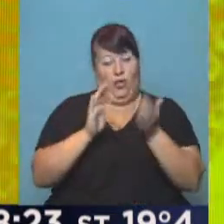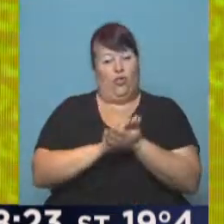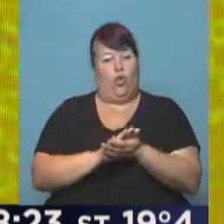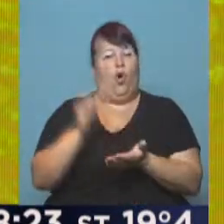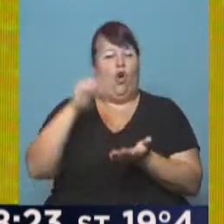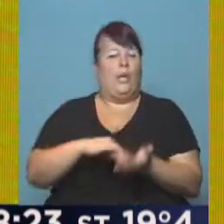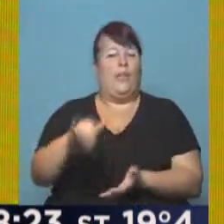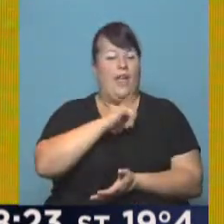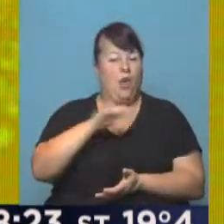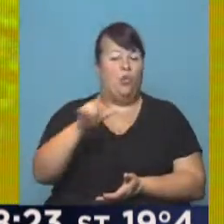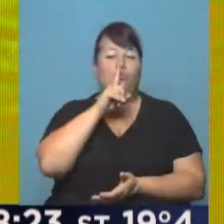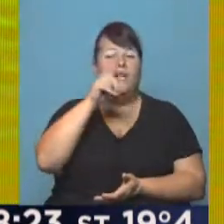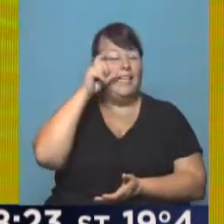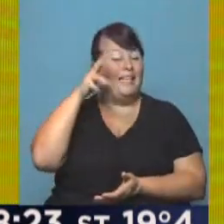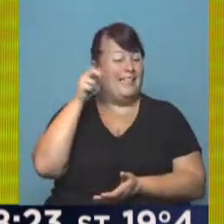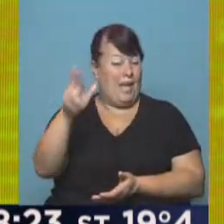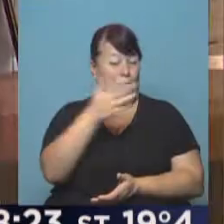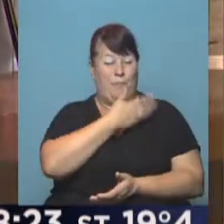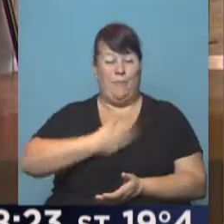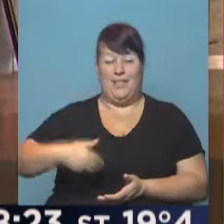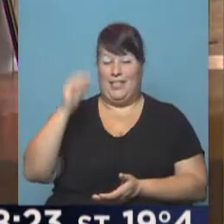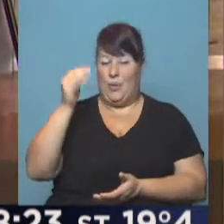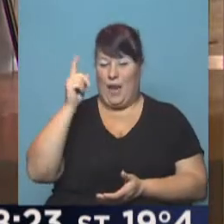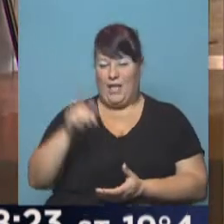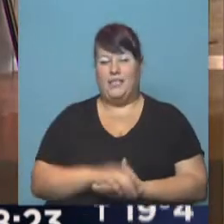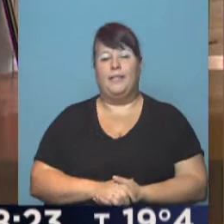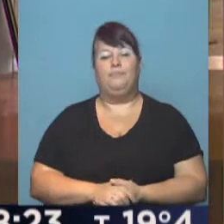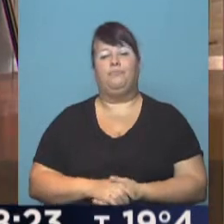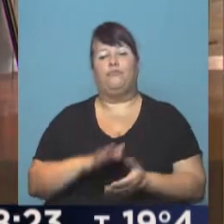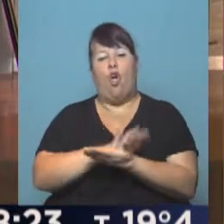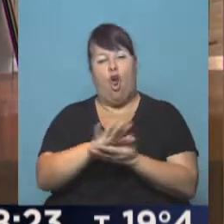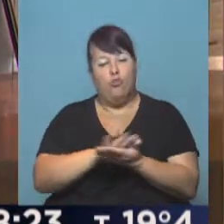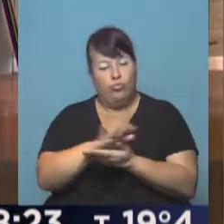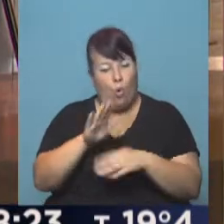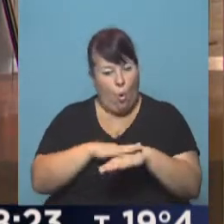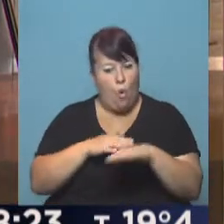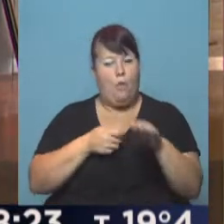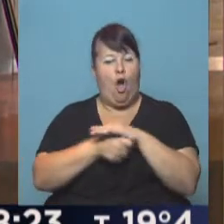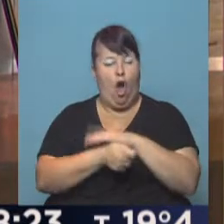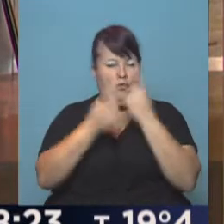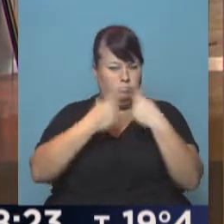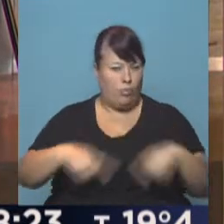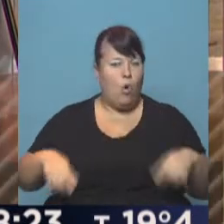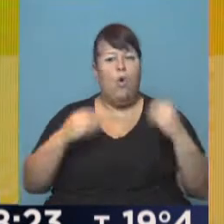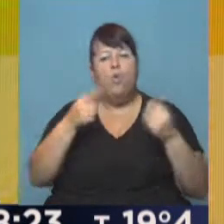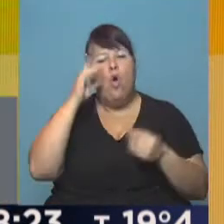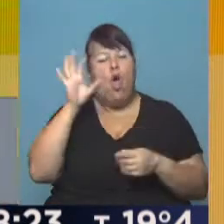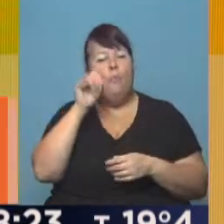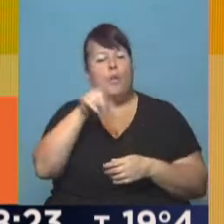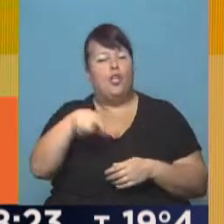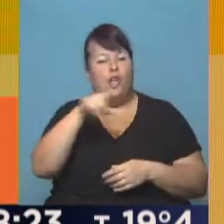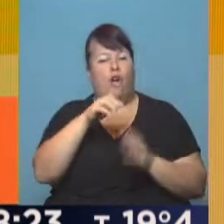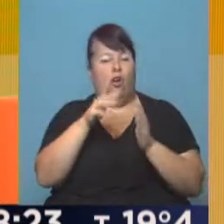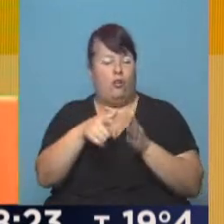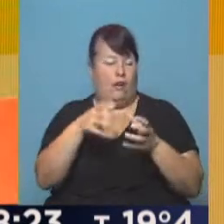nueva denuncia que pesa sobre Michel Temer, el presidente de Brasil, por corrupción, por coimas. ¿Cuál es la visión que tiene